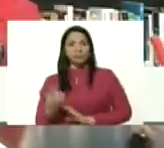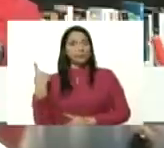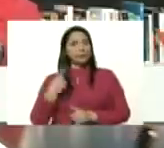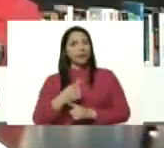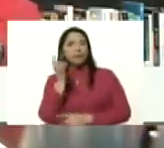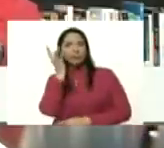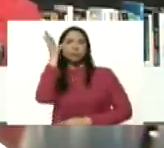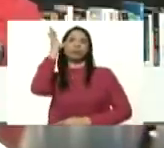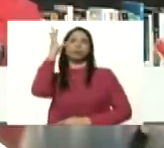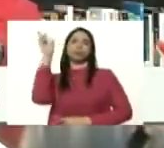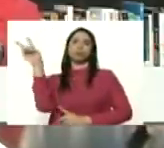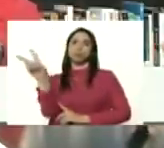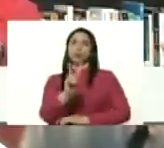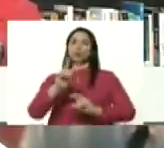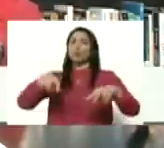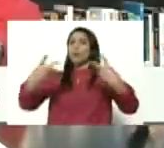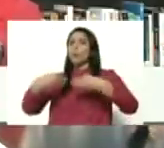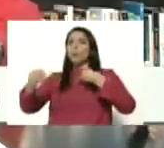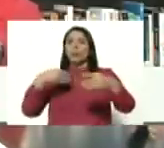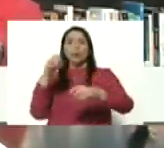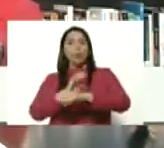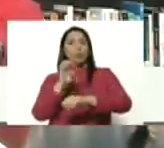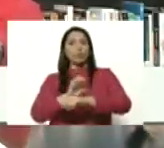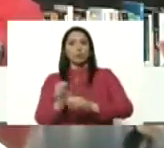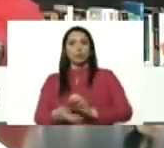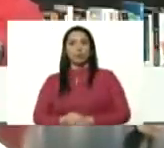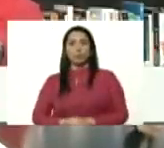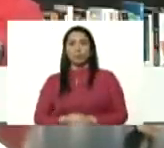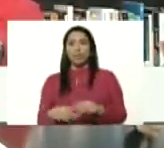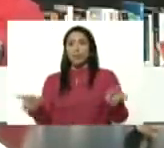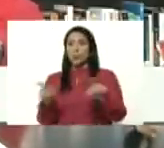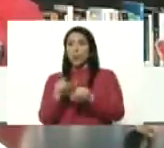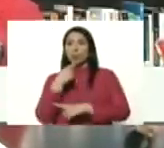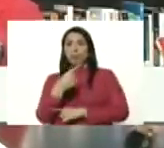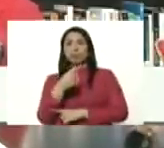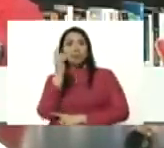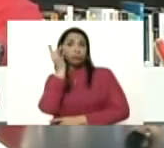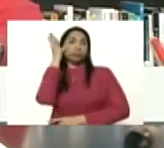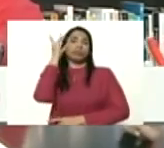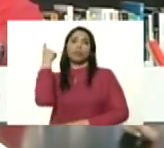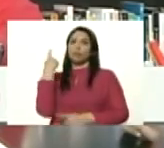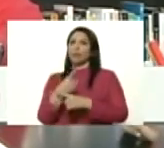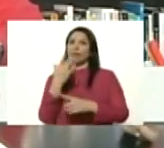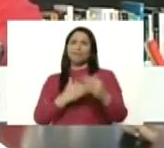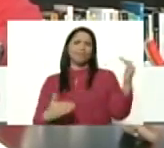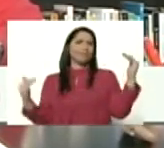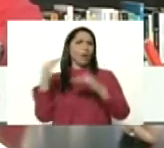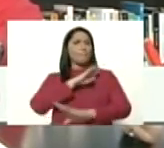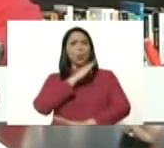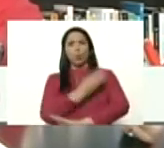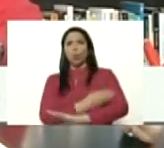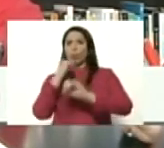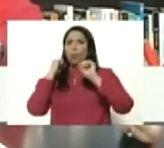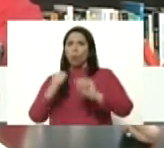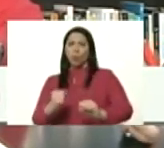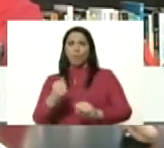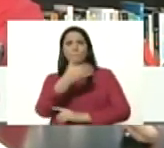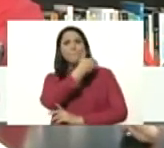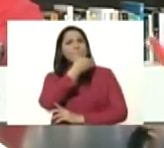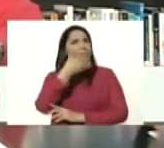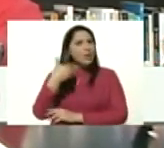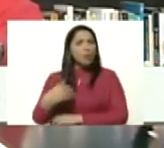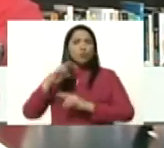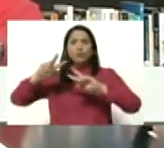surgir en Venezuela un nuevo modelo económico. Así como he dicho, tiene que surgir un más poderoso, mejor